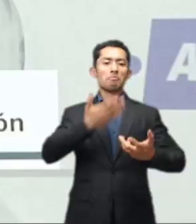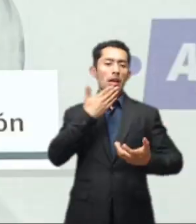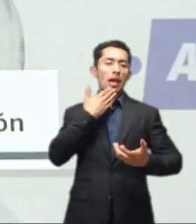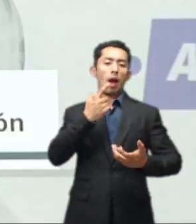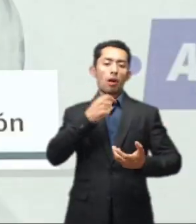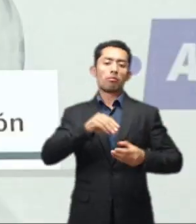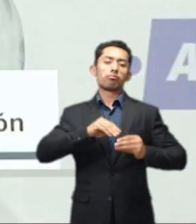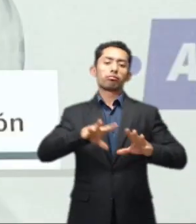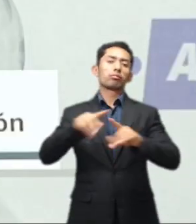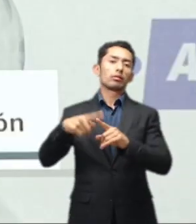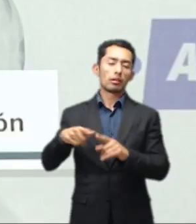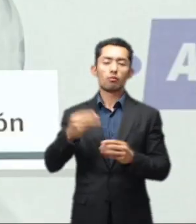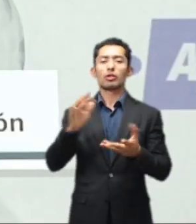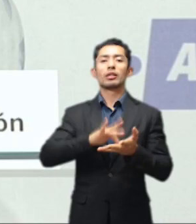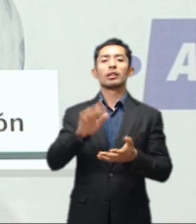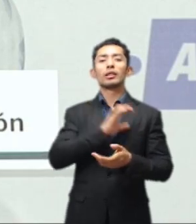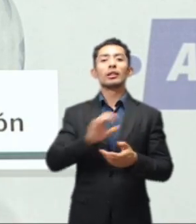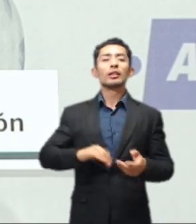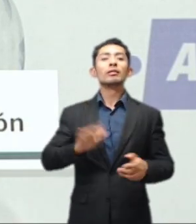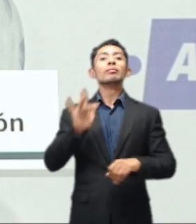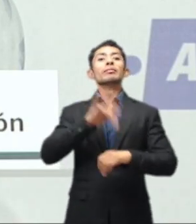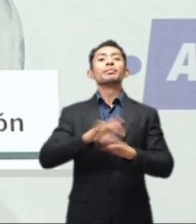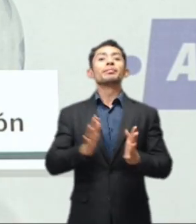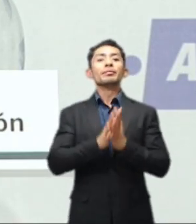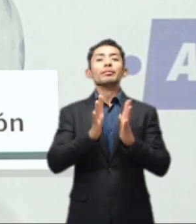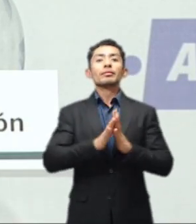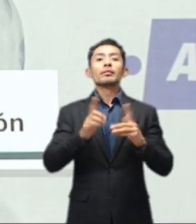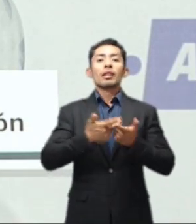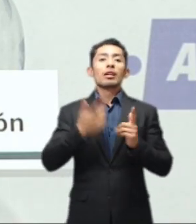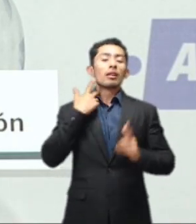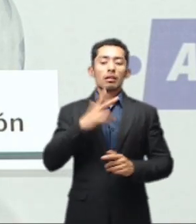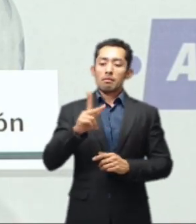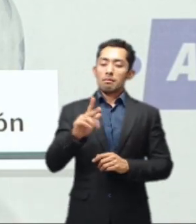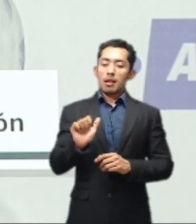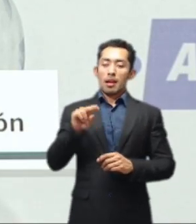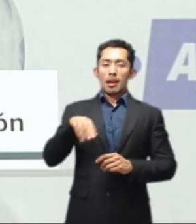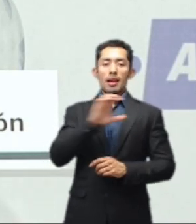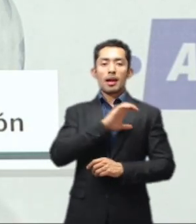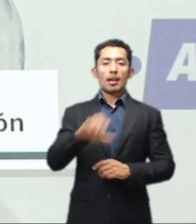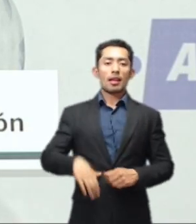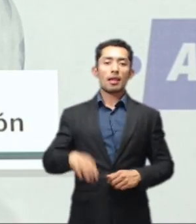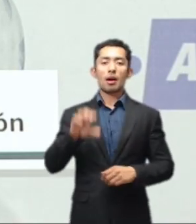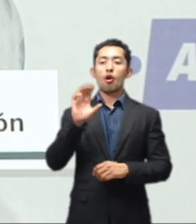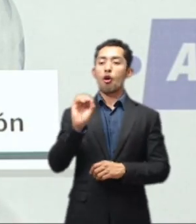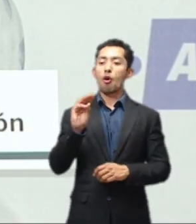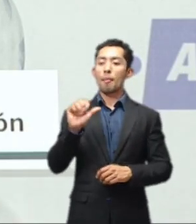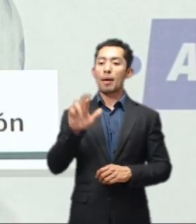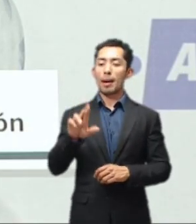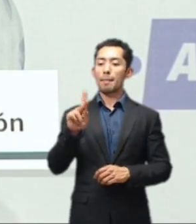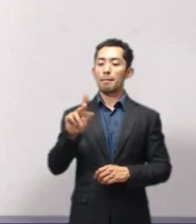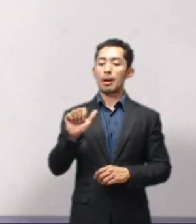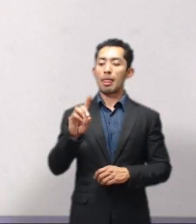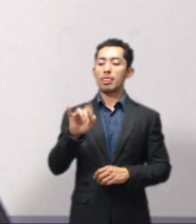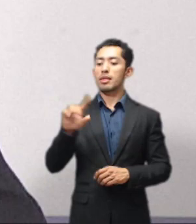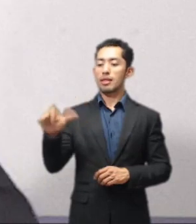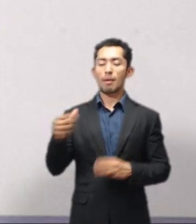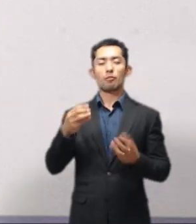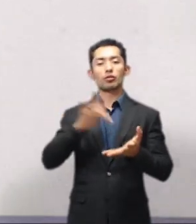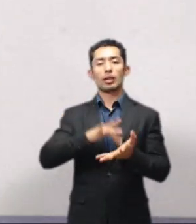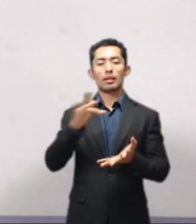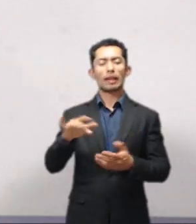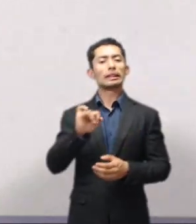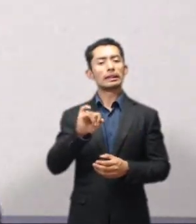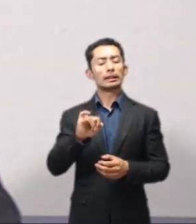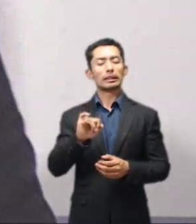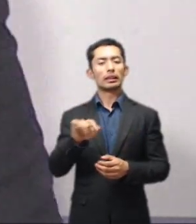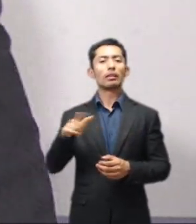Muchas gracias candidato le corresponde el turno al partido Acción Nacional candidato Omar Padilla adelante bueno Muchas gracias Sí